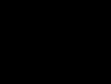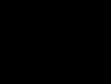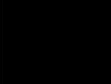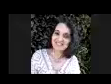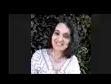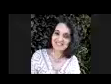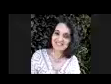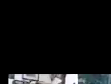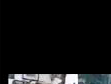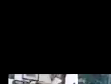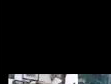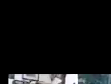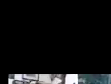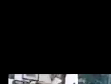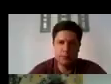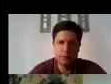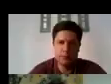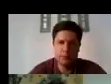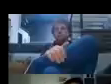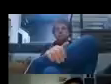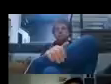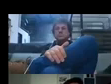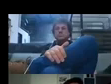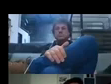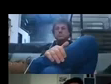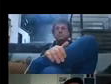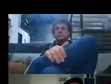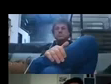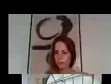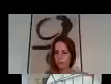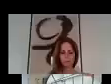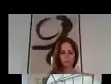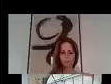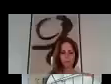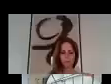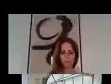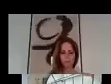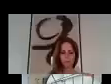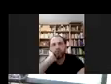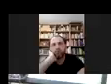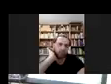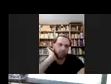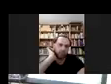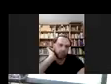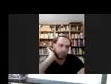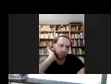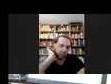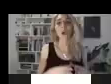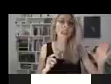varias oportunidades de este encuentro, porque el valor simbólico es clave para poder pensar el valor económico,